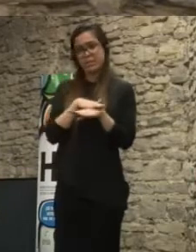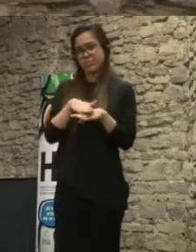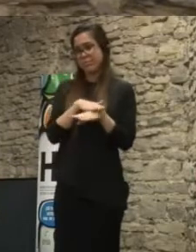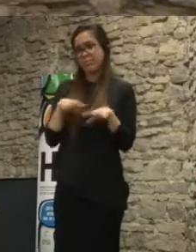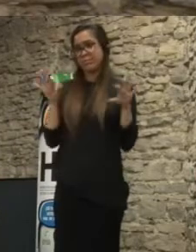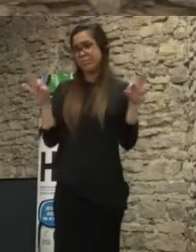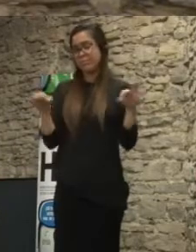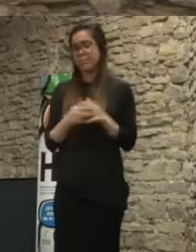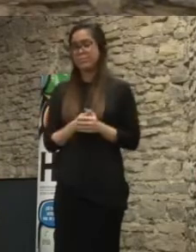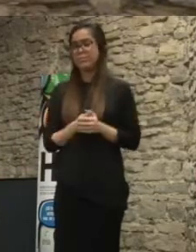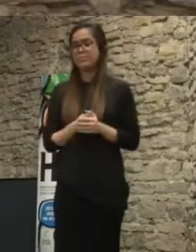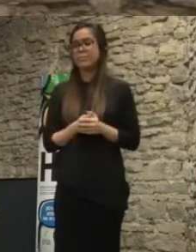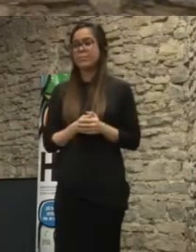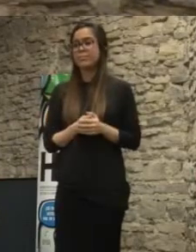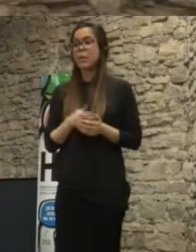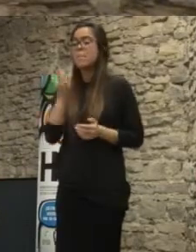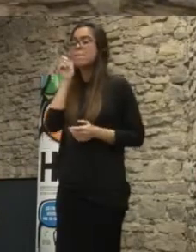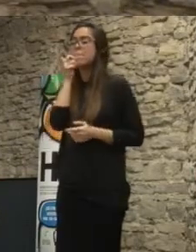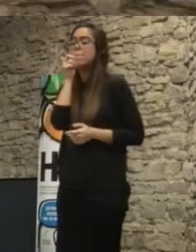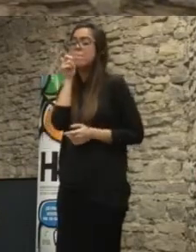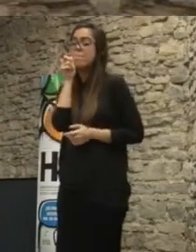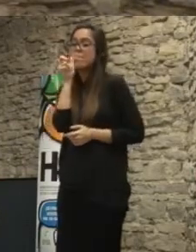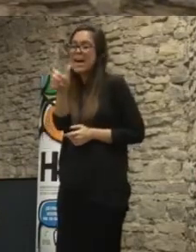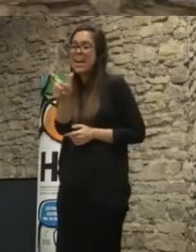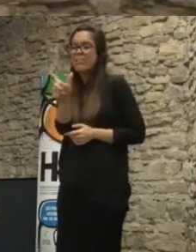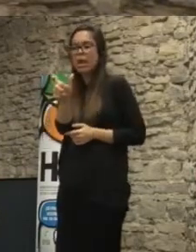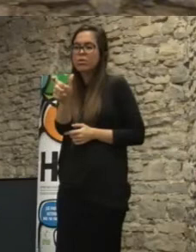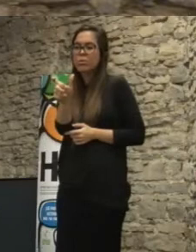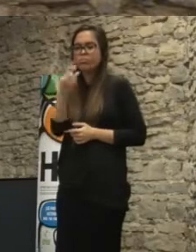Si no fuese porque la palabra que parece que está muy desprestigiado,